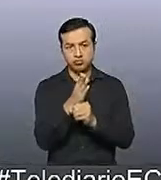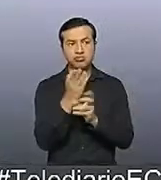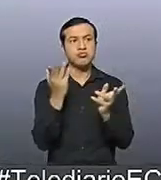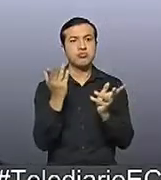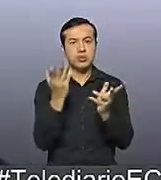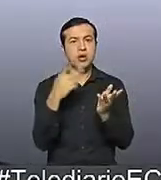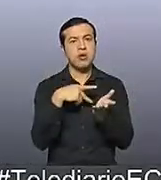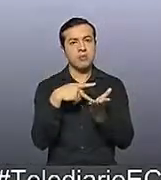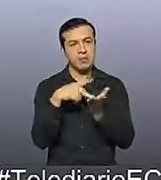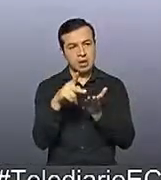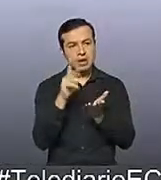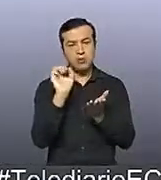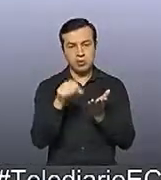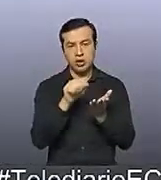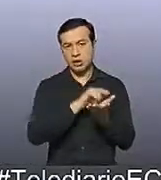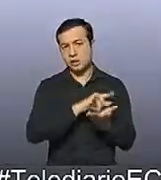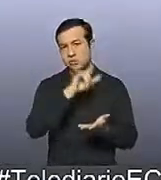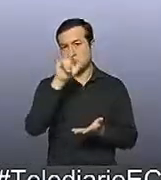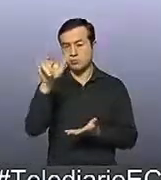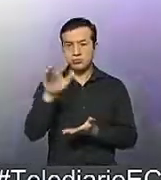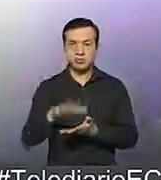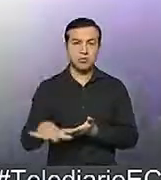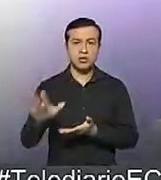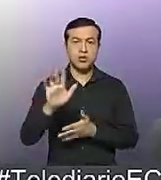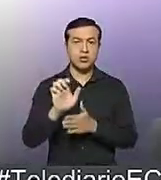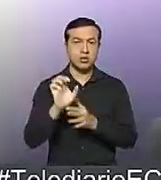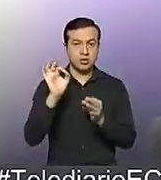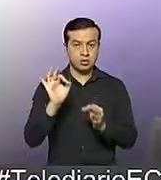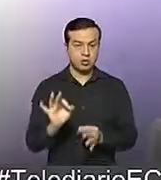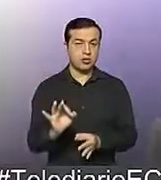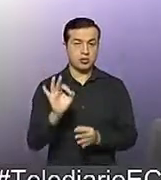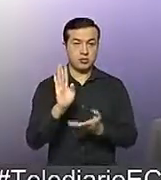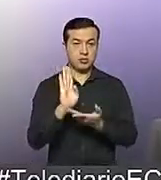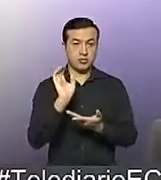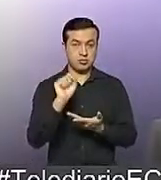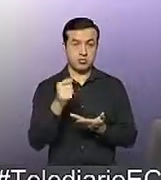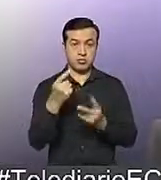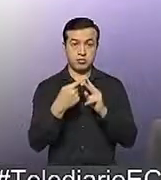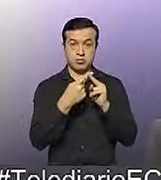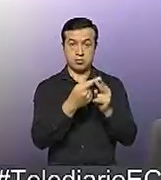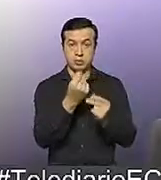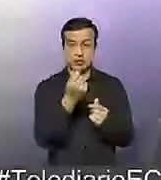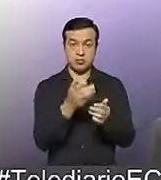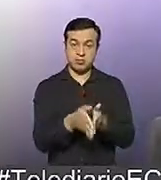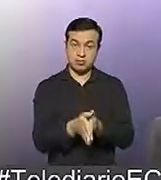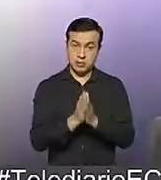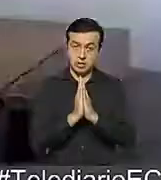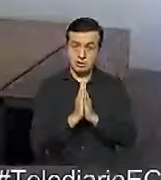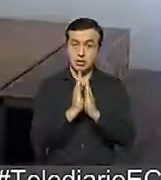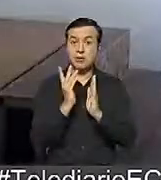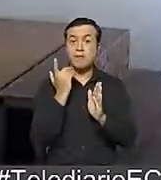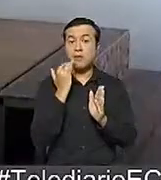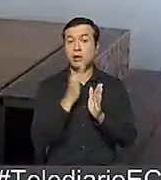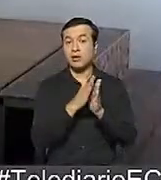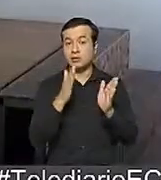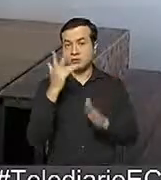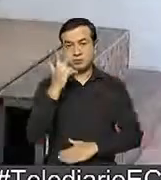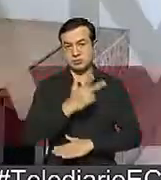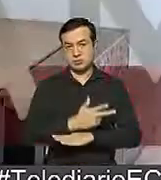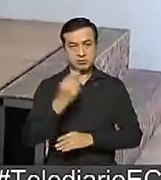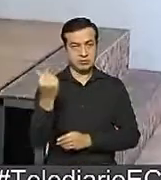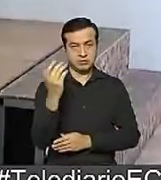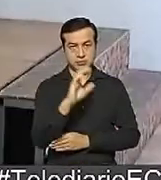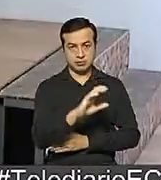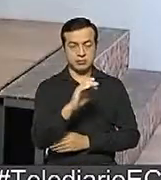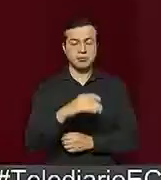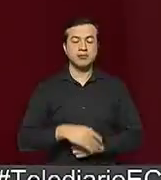paquetes turísticos. A través de la página web del BIES, el beneficiario obtendrá el monto solicitado en un plazo de 3 días.